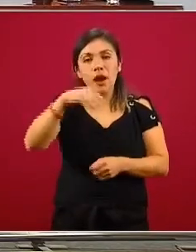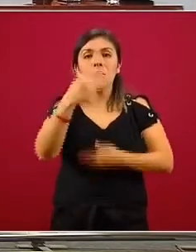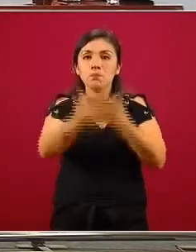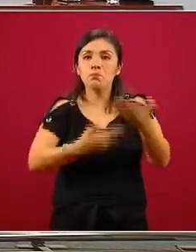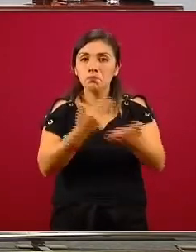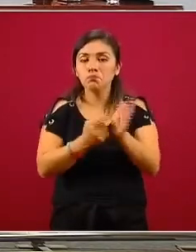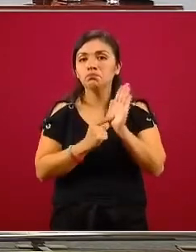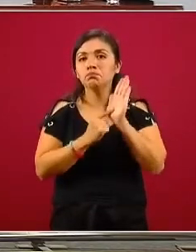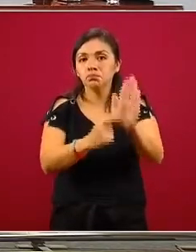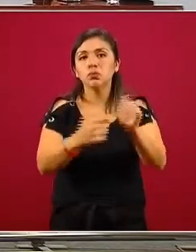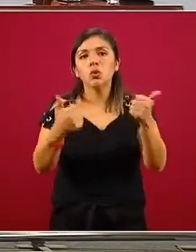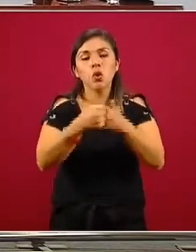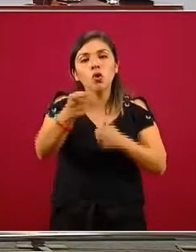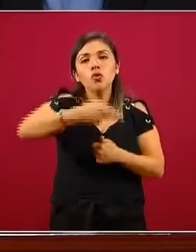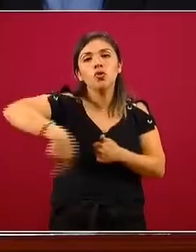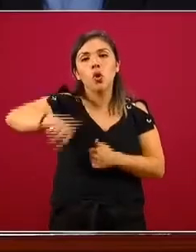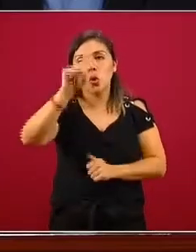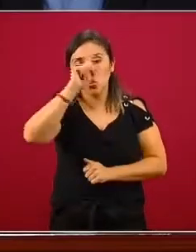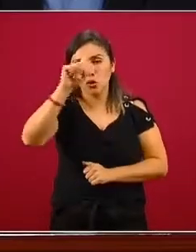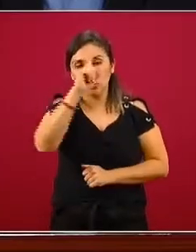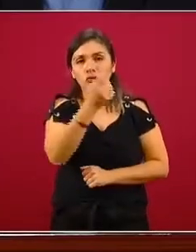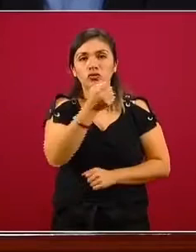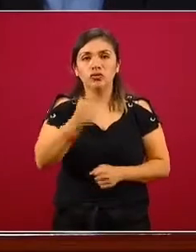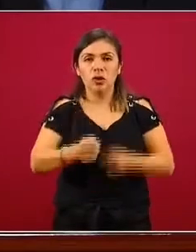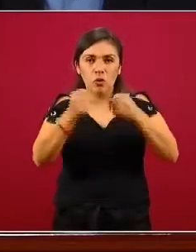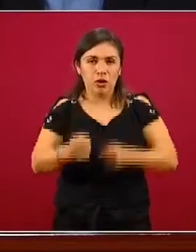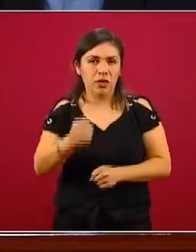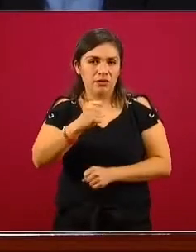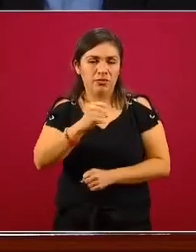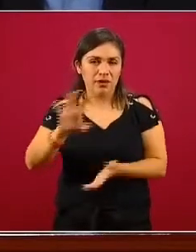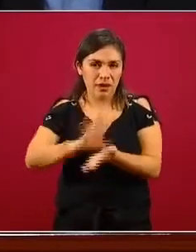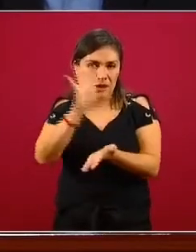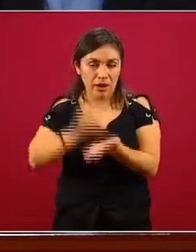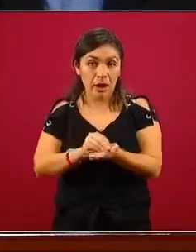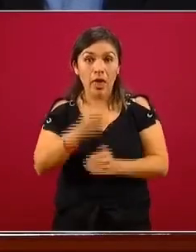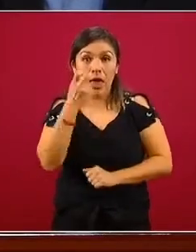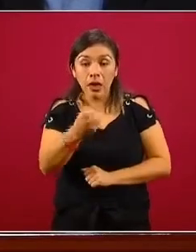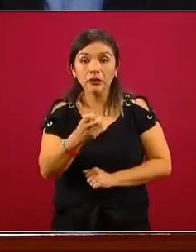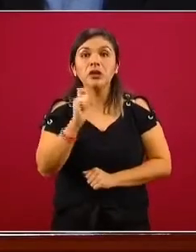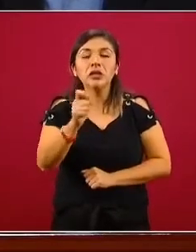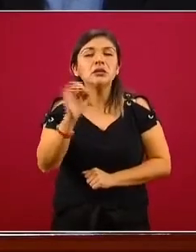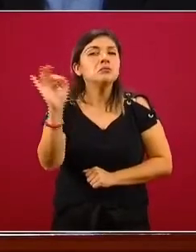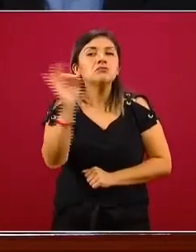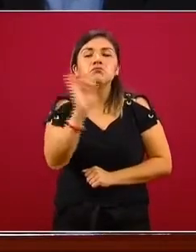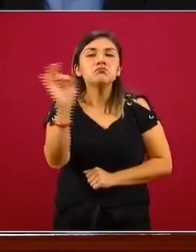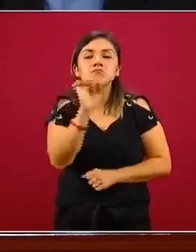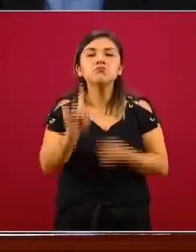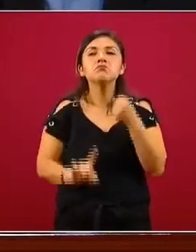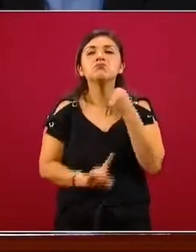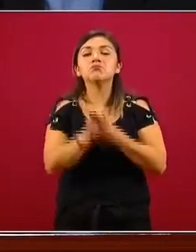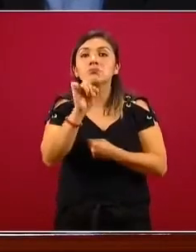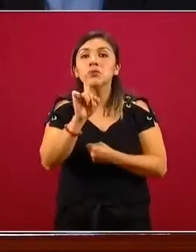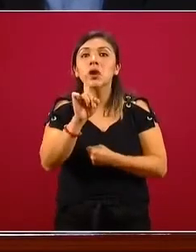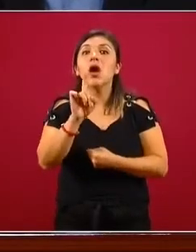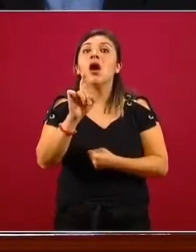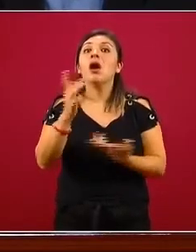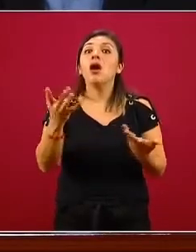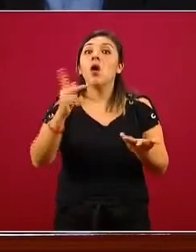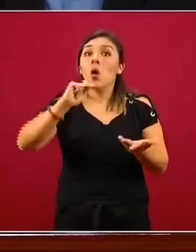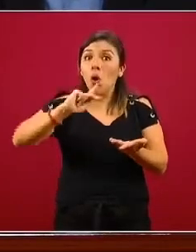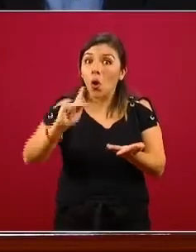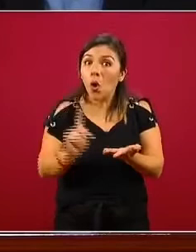presentación que se hizo al Consejo de Salubridad General. Entonces, ¿qué quiere decir esta idea de, en un momento dado, retomar